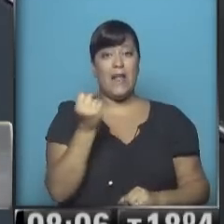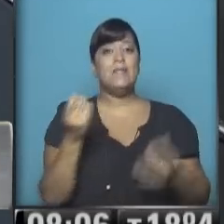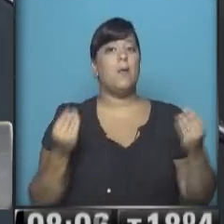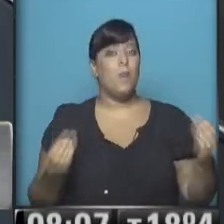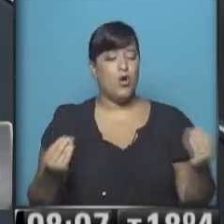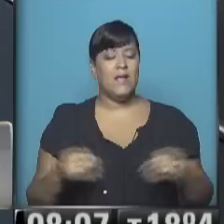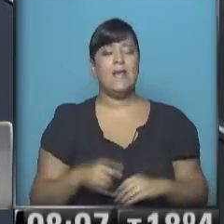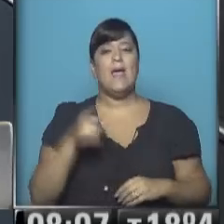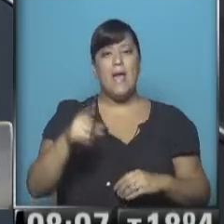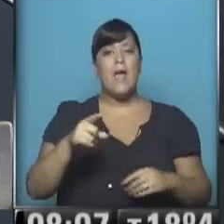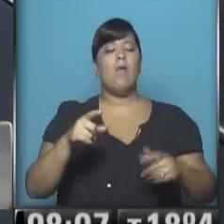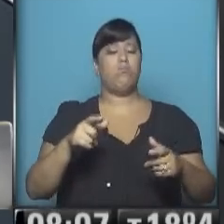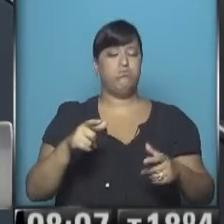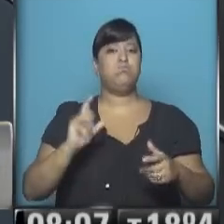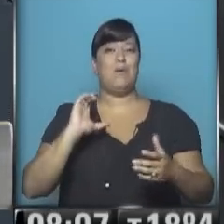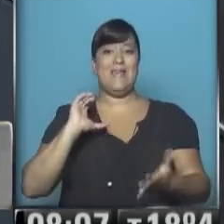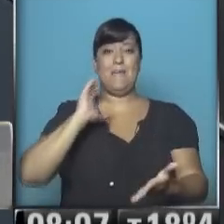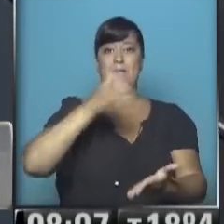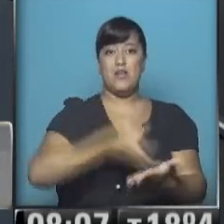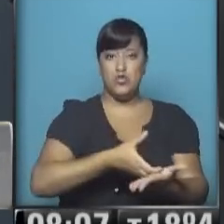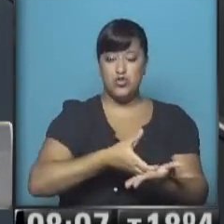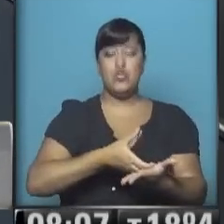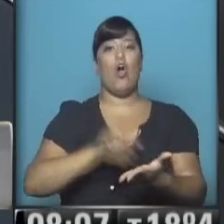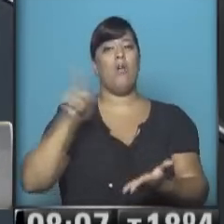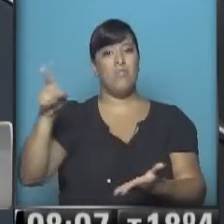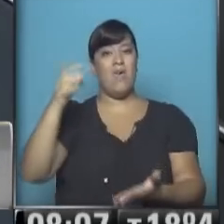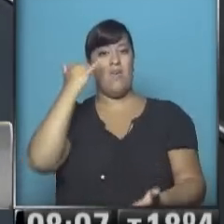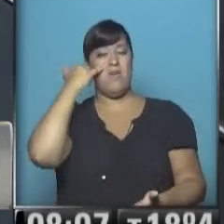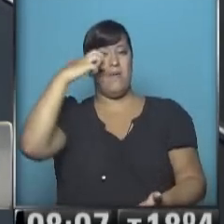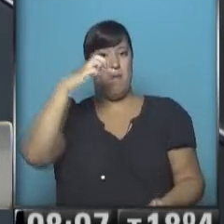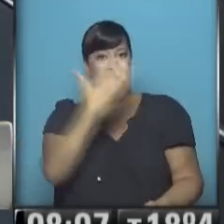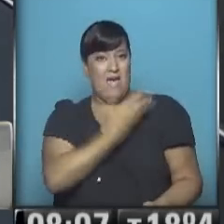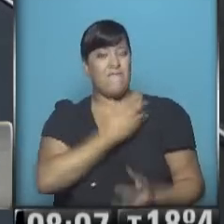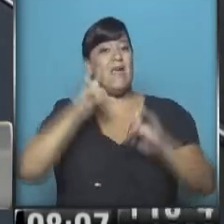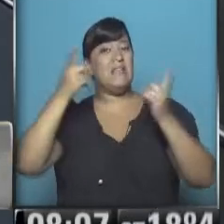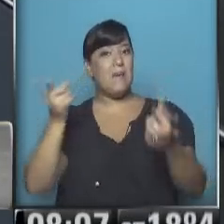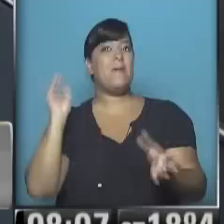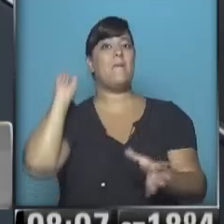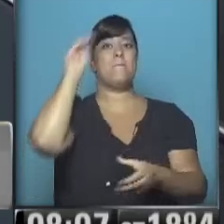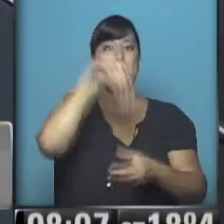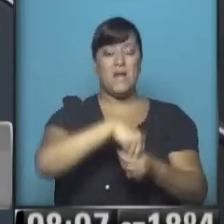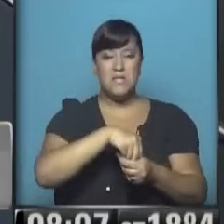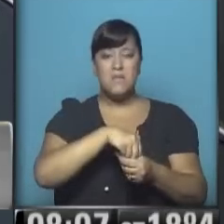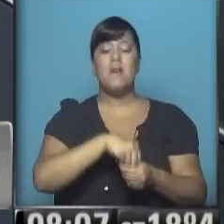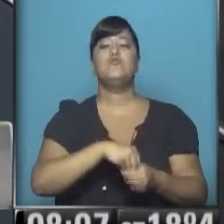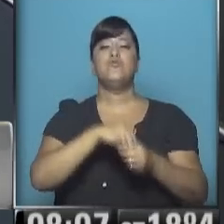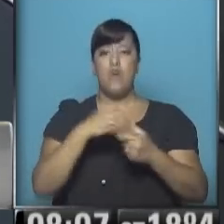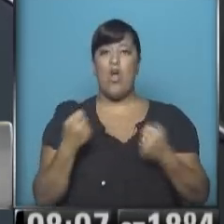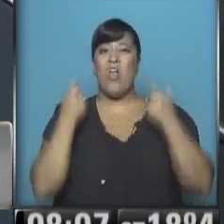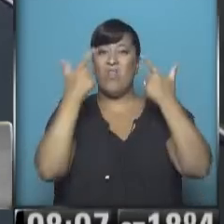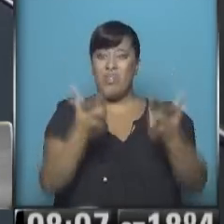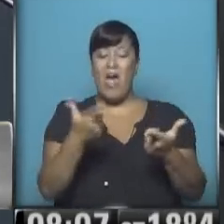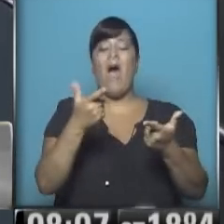que el volumen total de inversiones promovidas por ipf y su mayor participación relativa permite también un